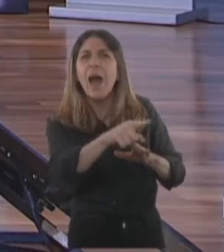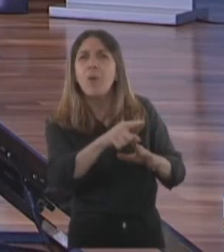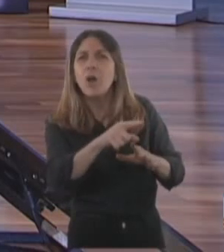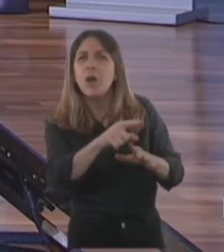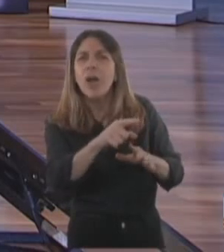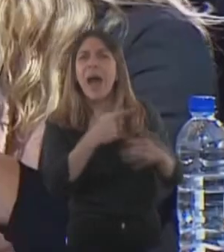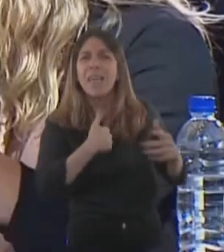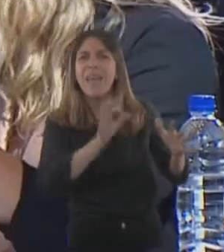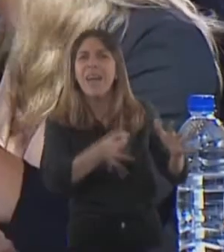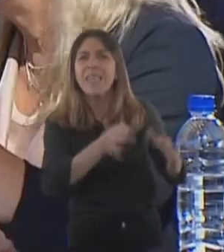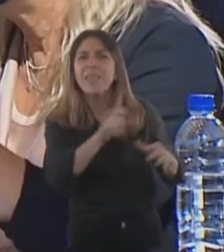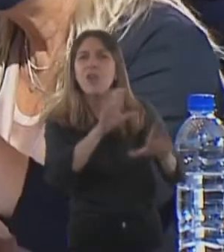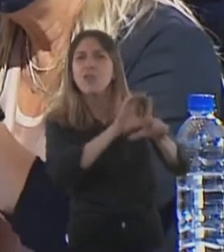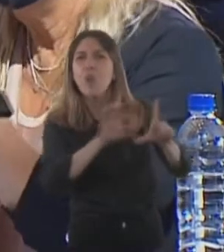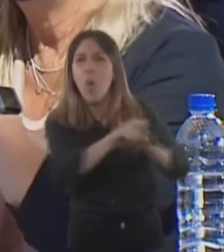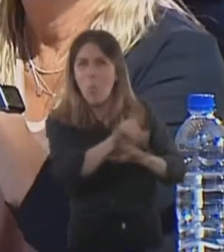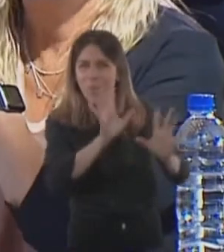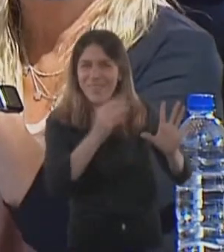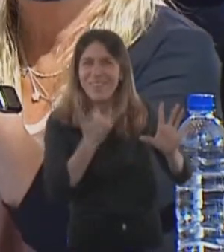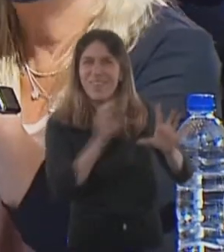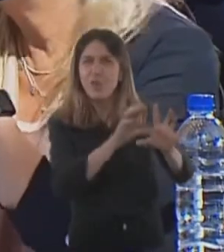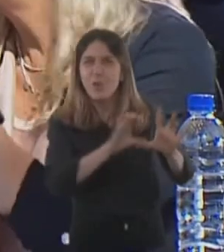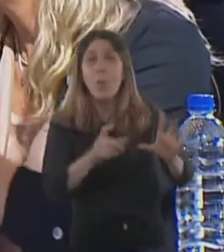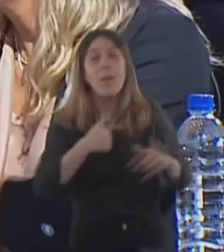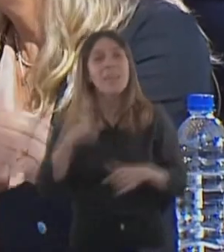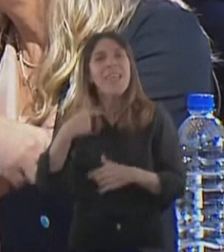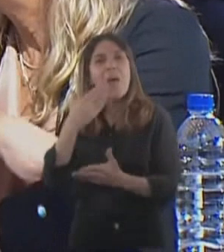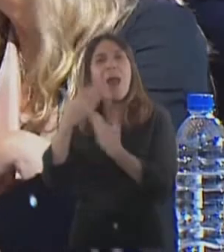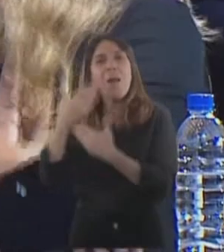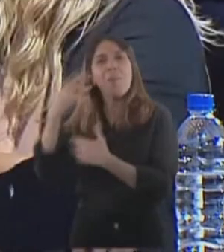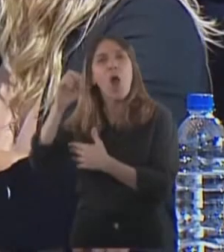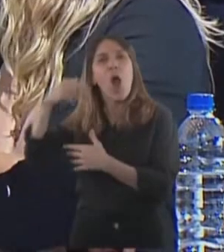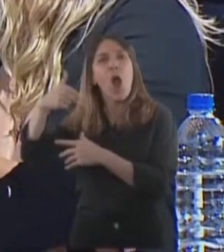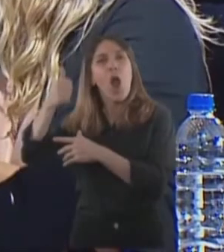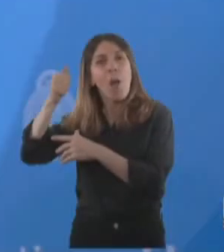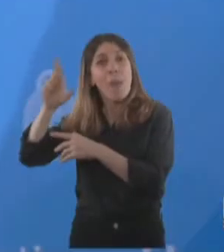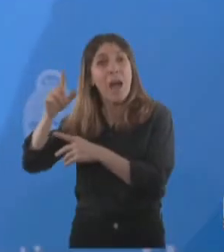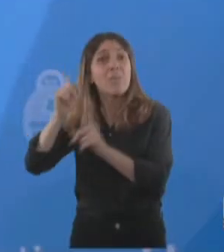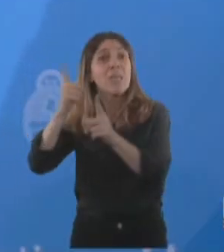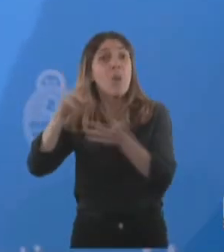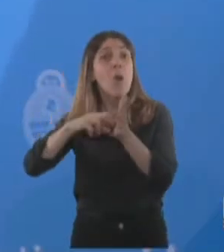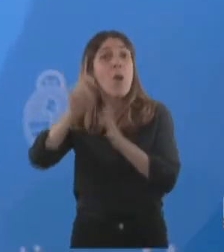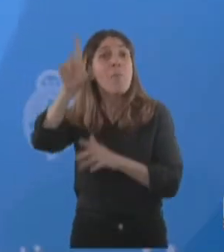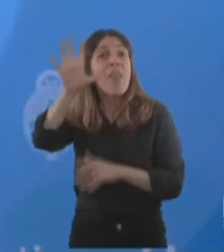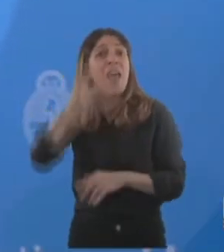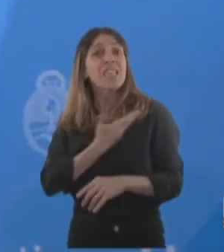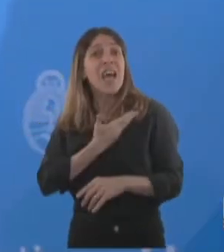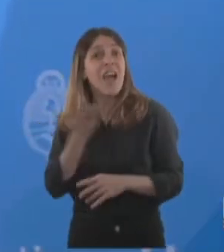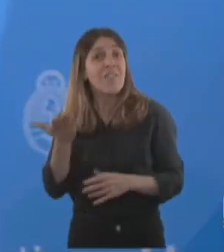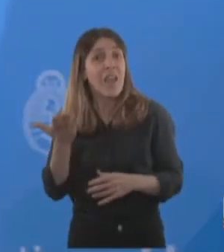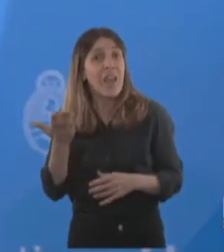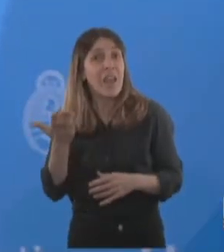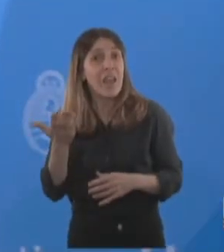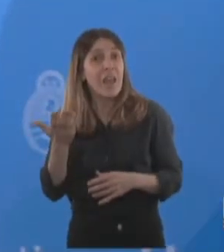veo, Omar. Pero siempre hablamos con Omar lo que Santa Fe padece por el modo en cómo